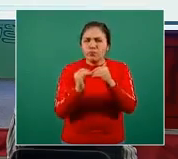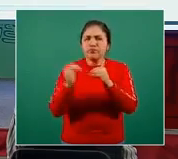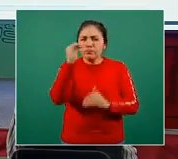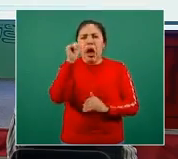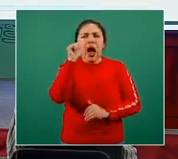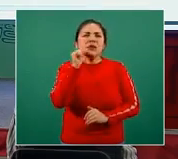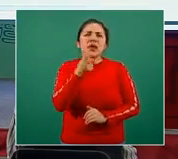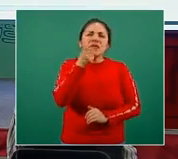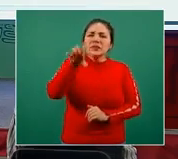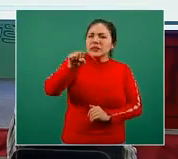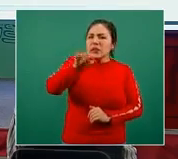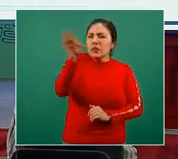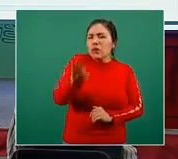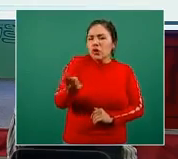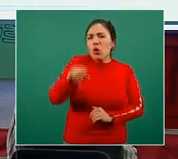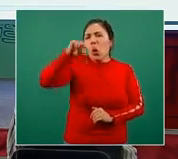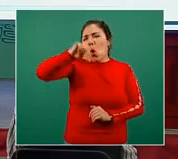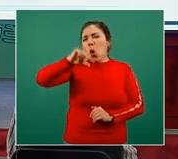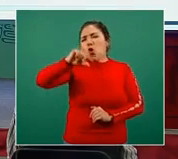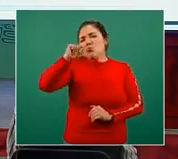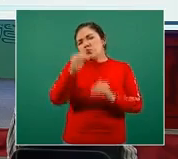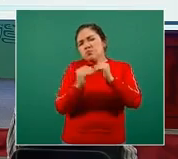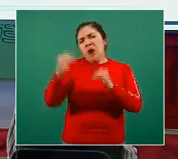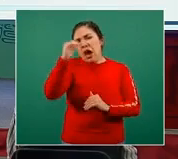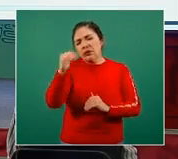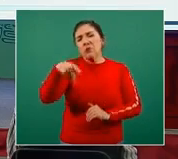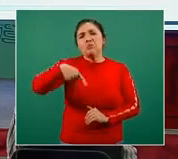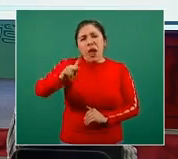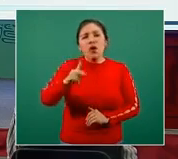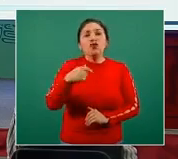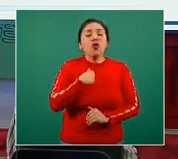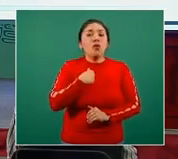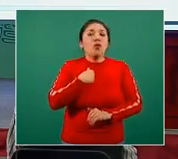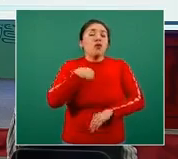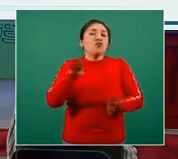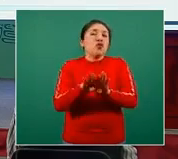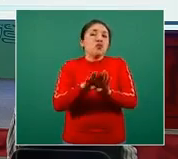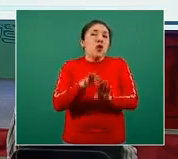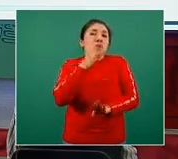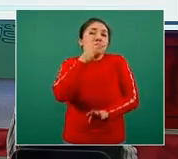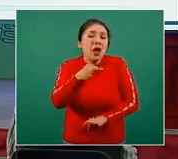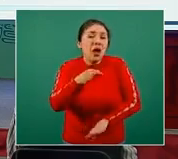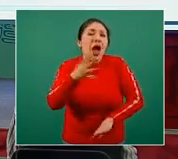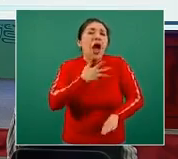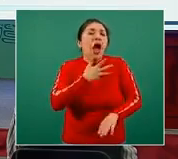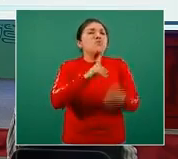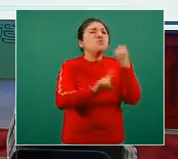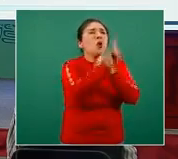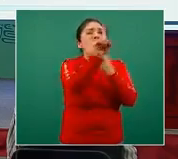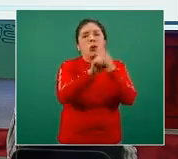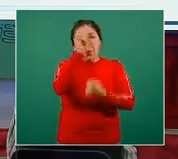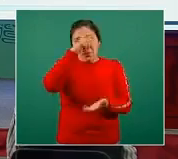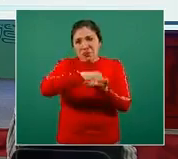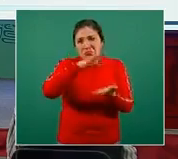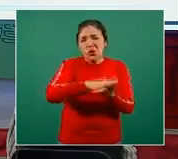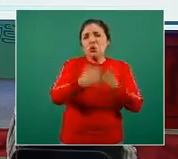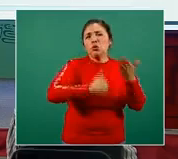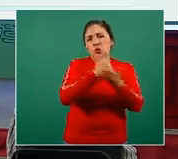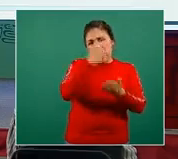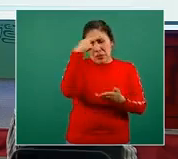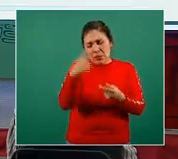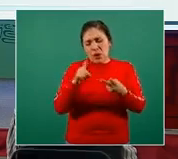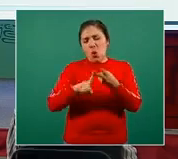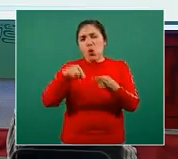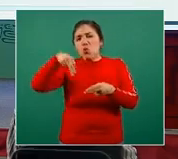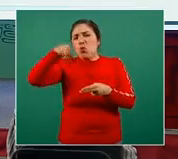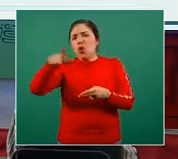decíamos que estaba en 60%, hay un poquito de avance, pero nos abstenemos de poner donde hubo problema de registro, Ciudad de México y Nuevo